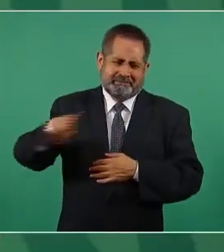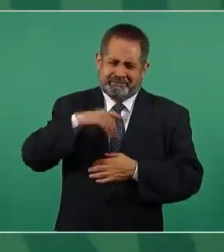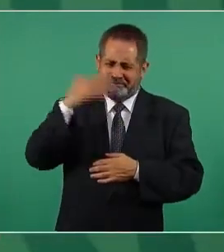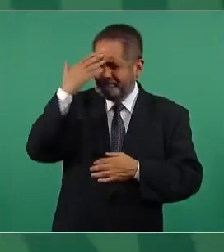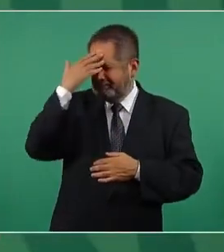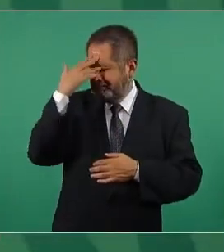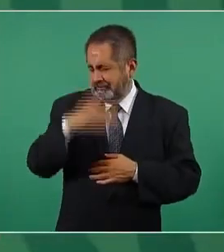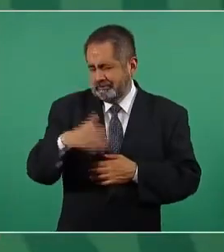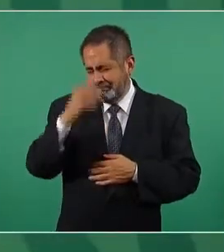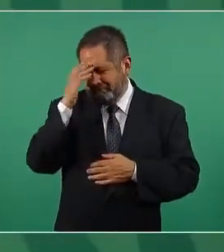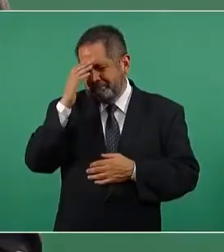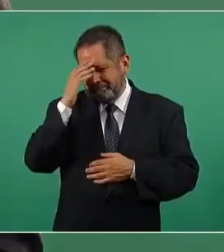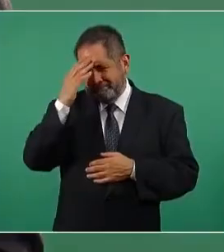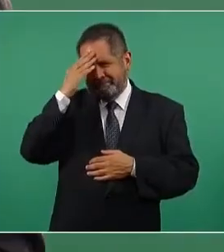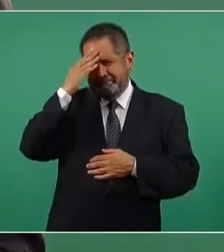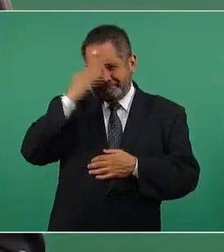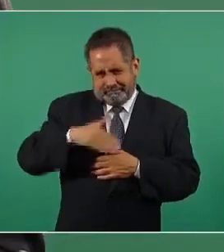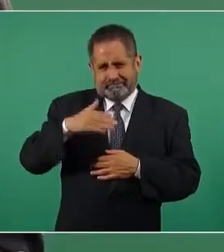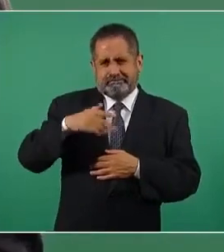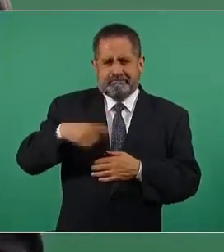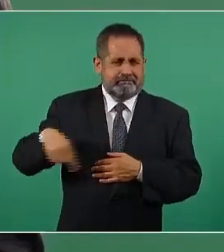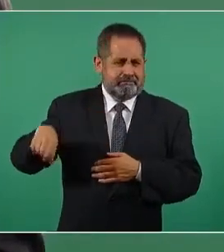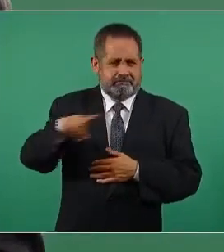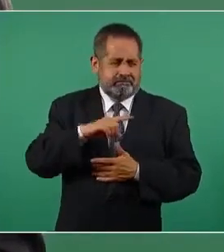el que